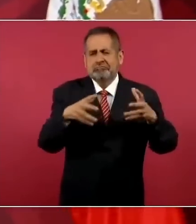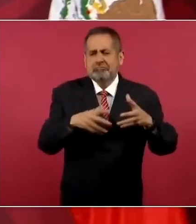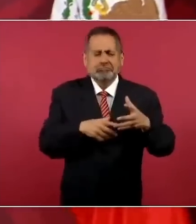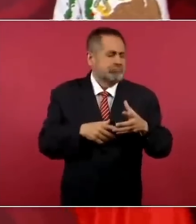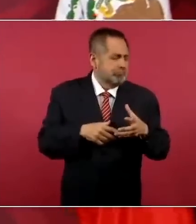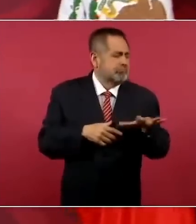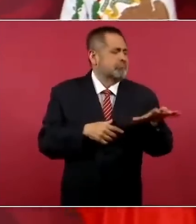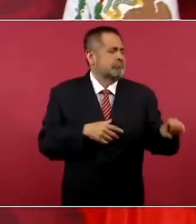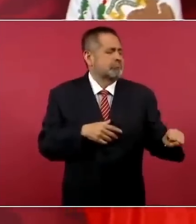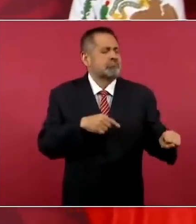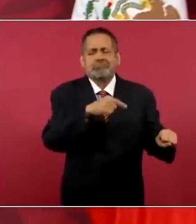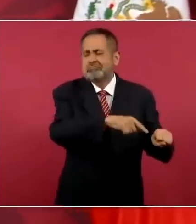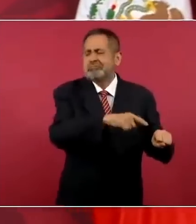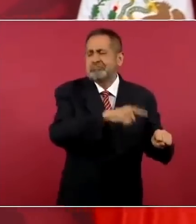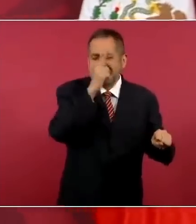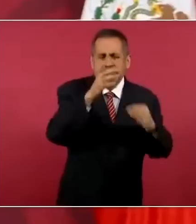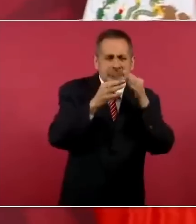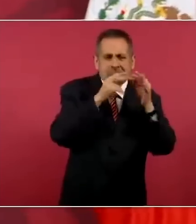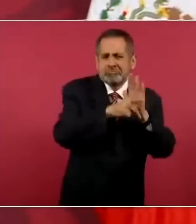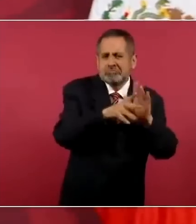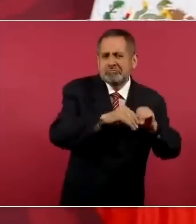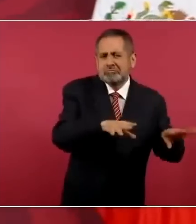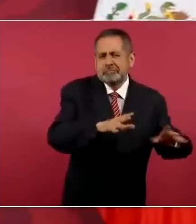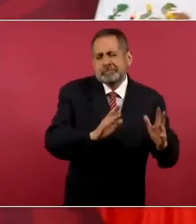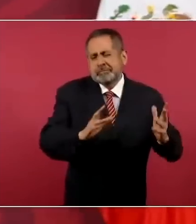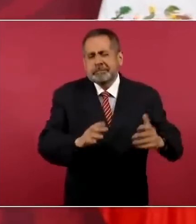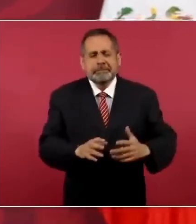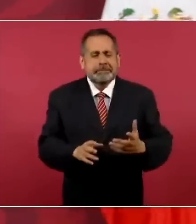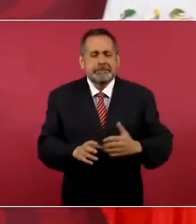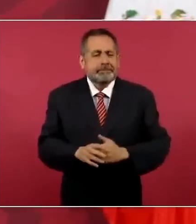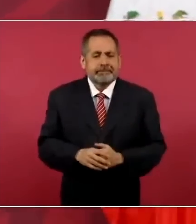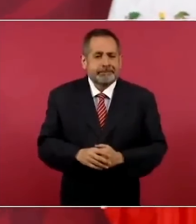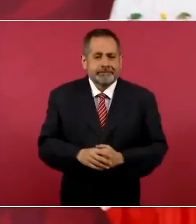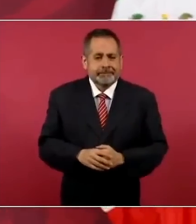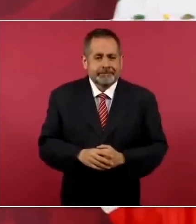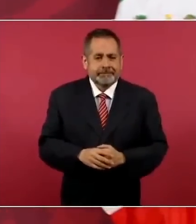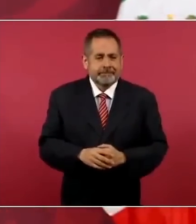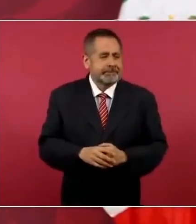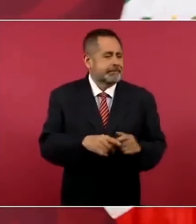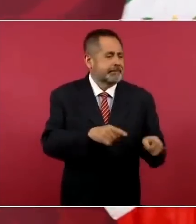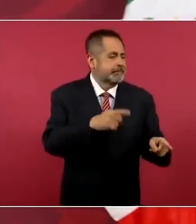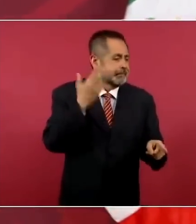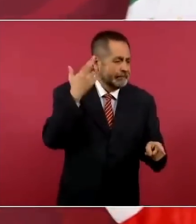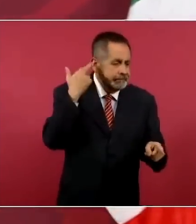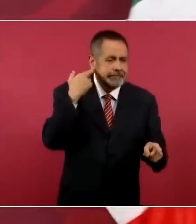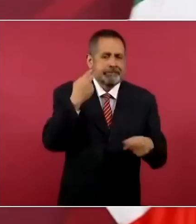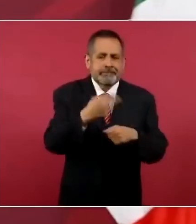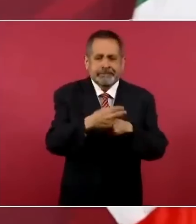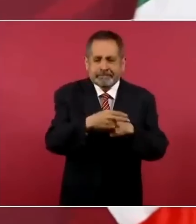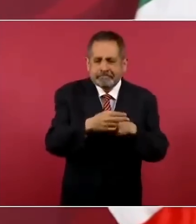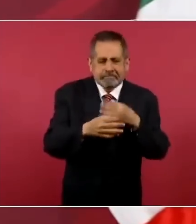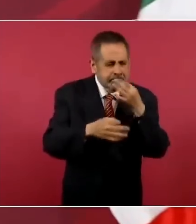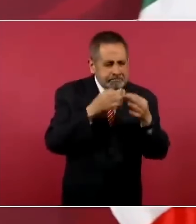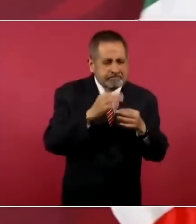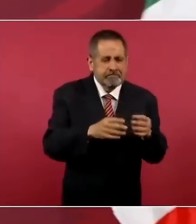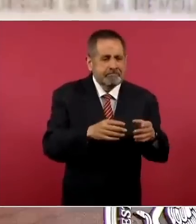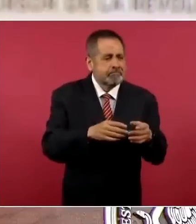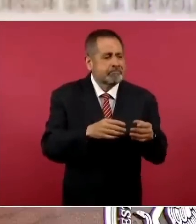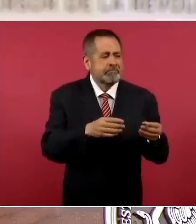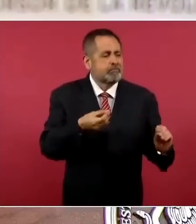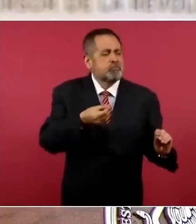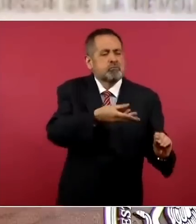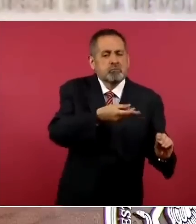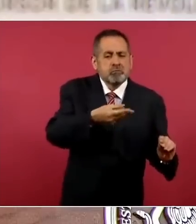de sus corporaciones económicas. La empresa de radio, la empresa de televisión la sostienen